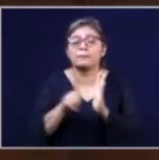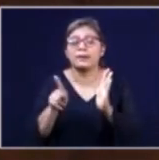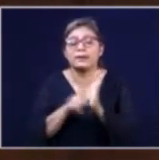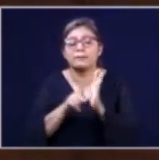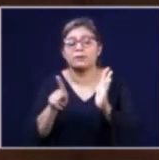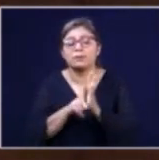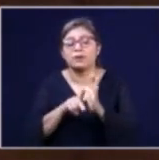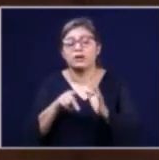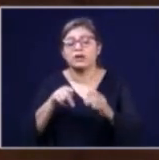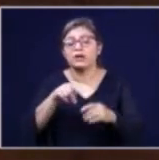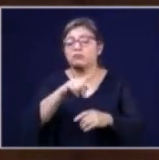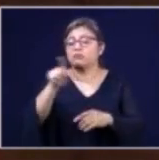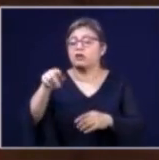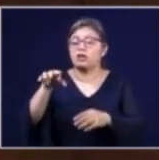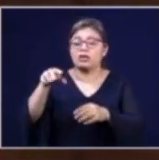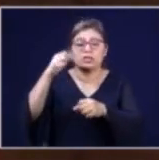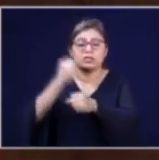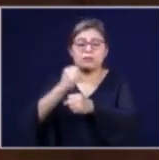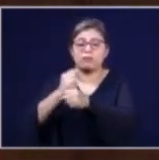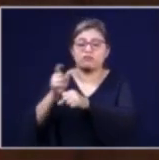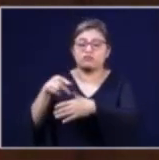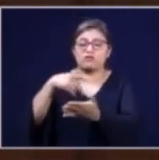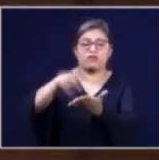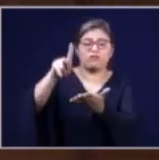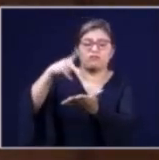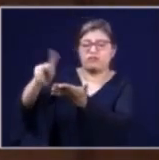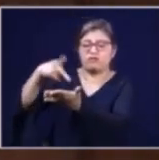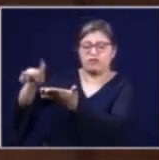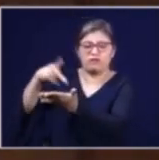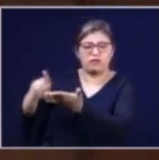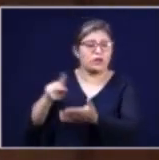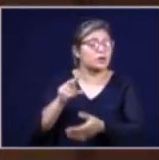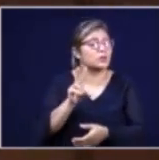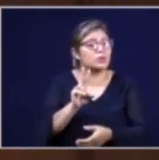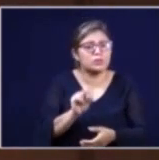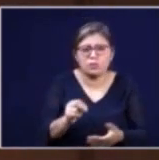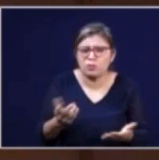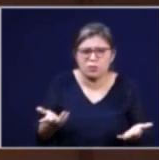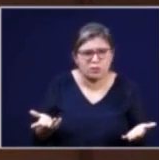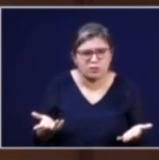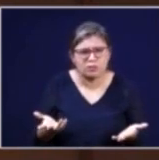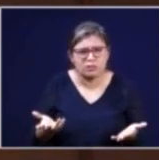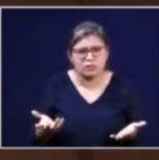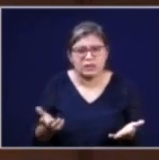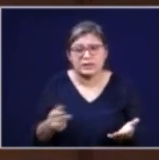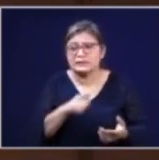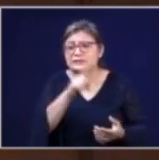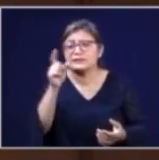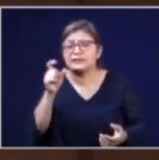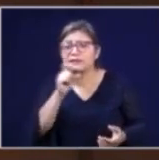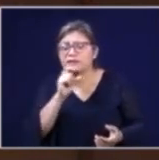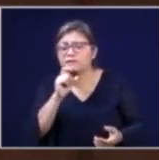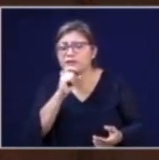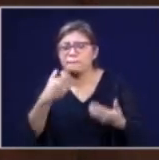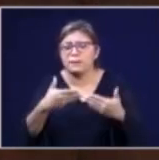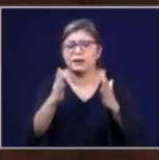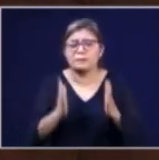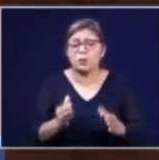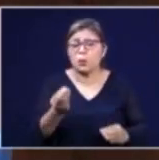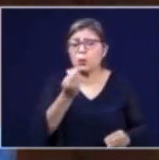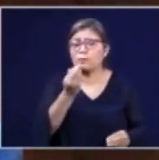capital? Están despidiendo a los trabajadores. ¿Ustedes no se han dado cuenta, diputados de la República? Lo hace el